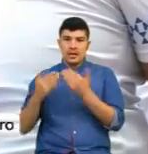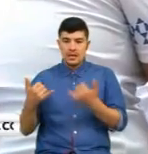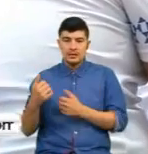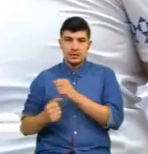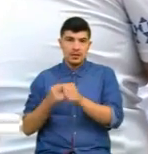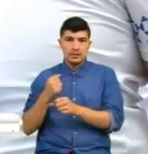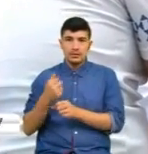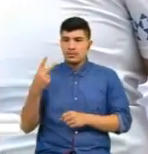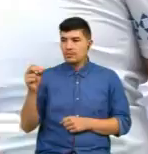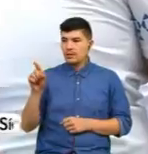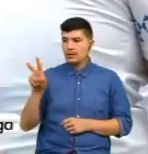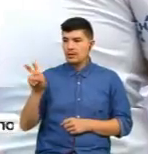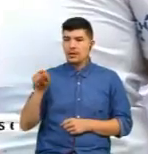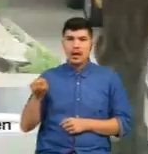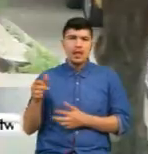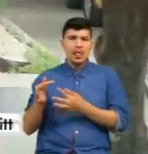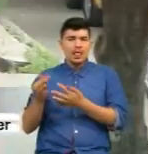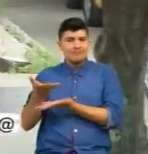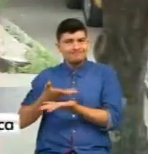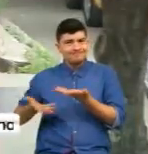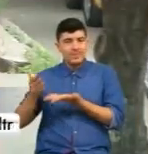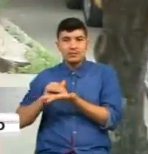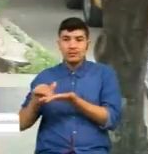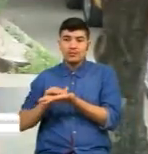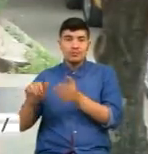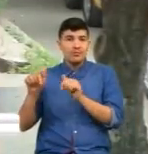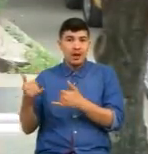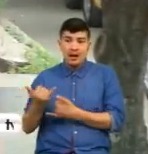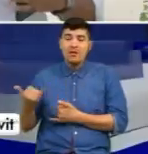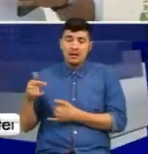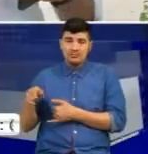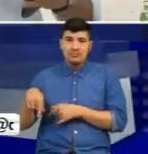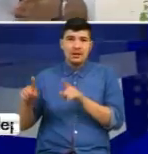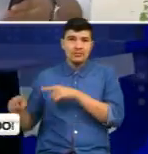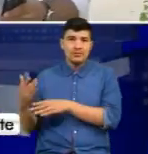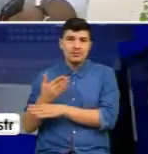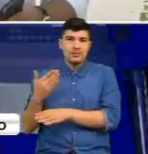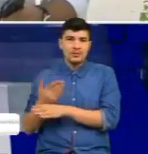2017 para tratar allí soluciones acerca de las problemáticas que se están dando en la vereda de